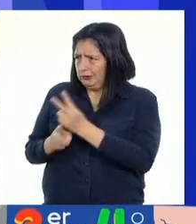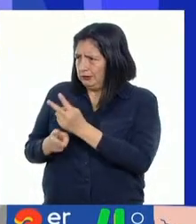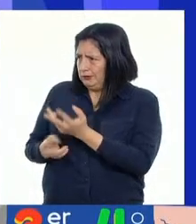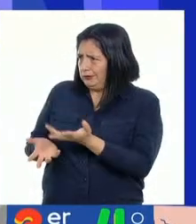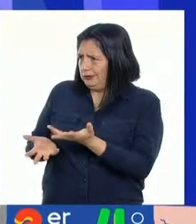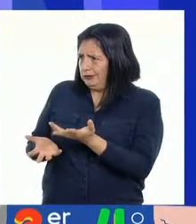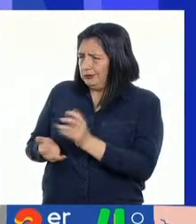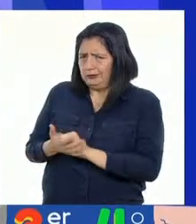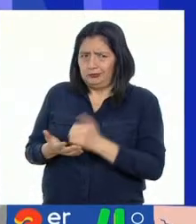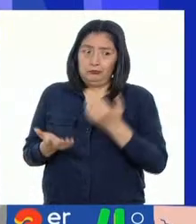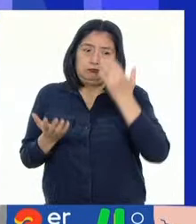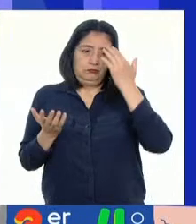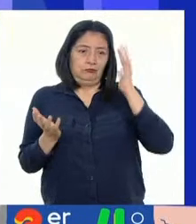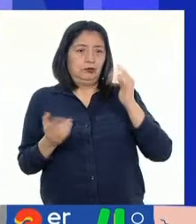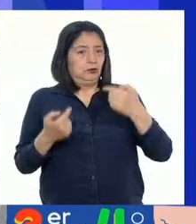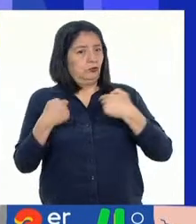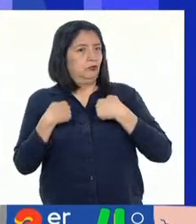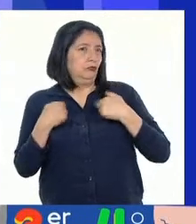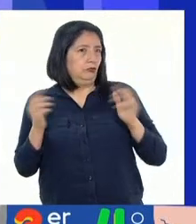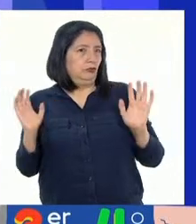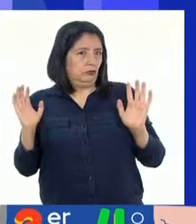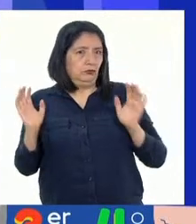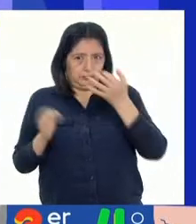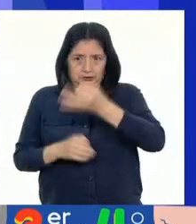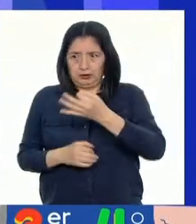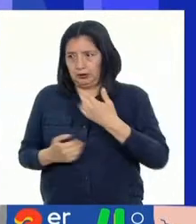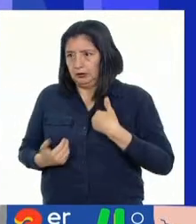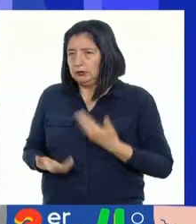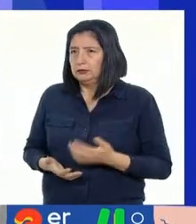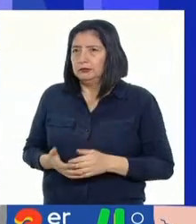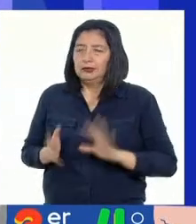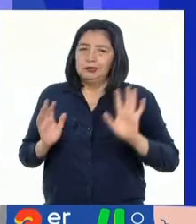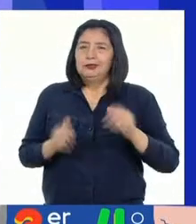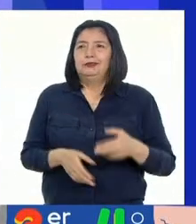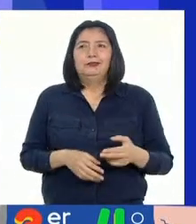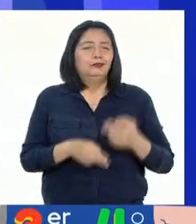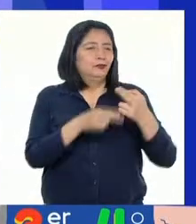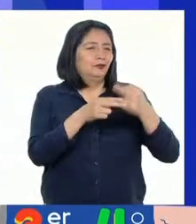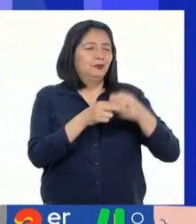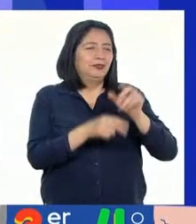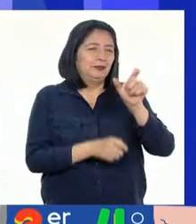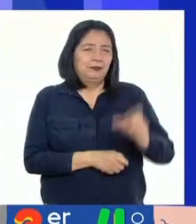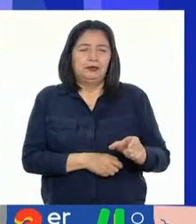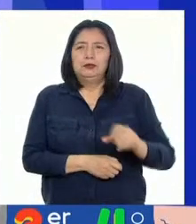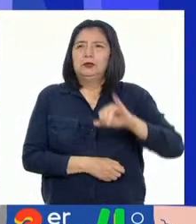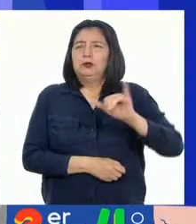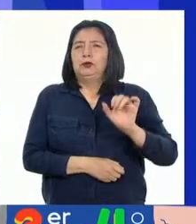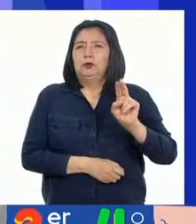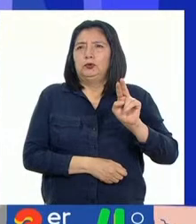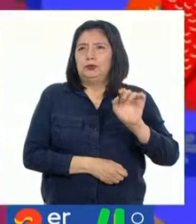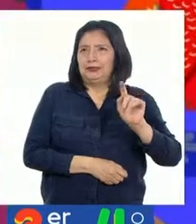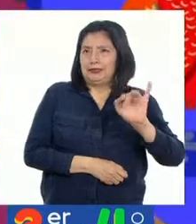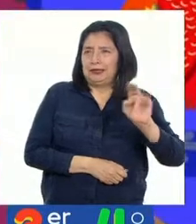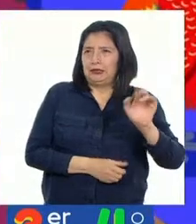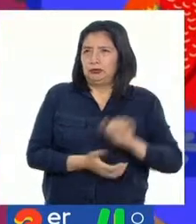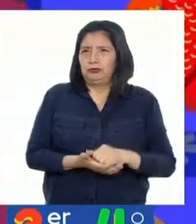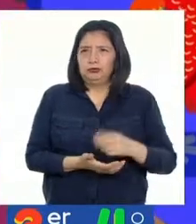vizcacha? Supongo que seré yo, ¿verdad? Los nominados son Justiniano